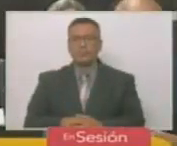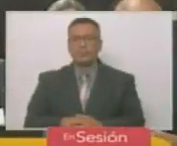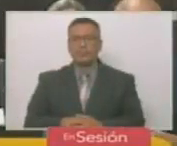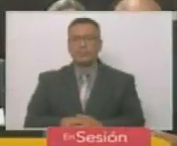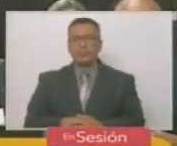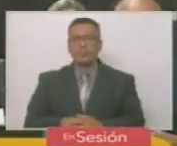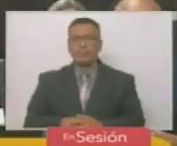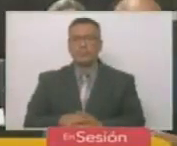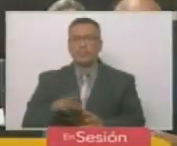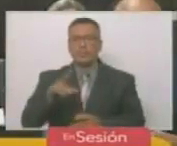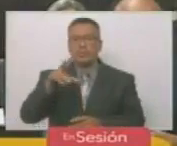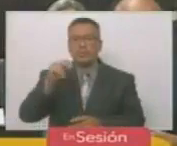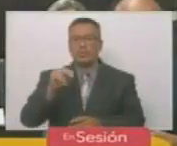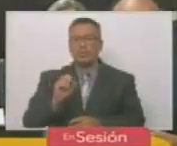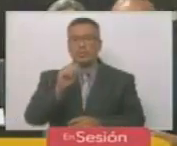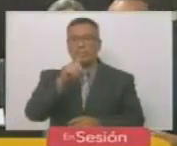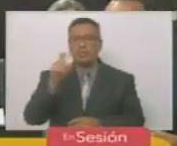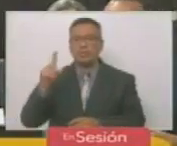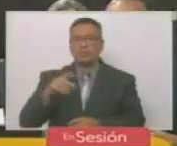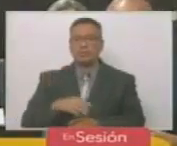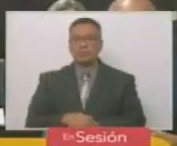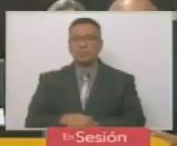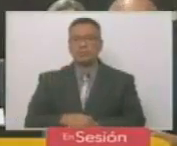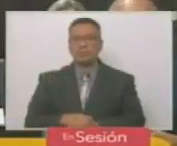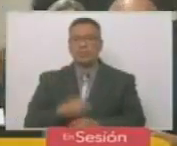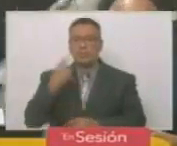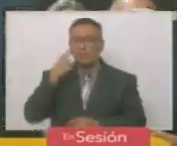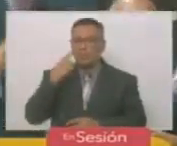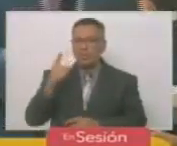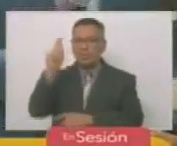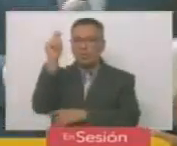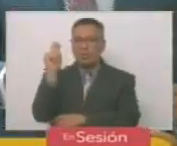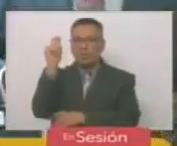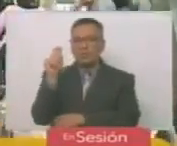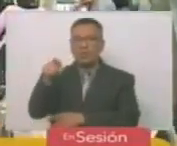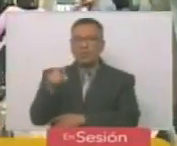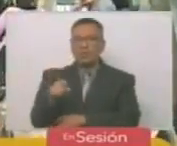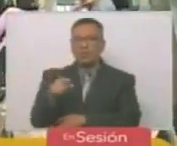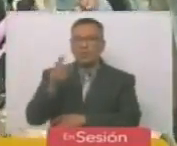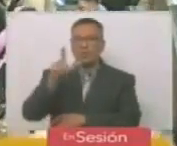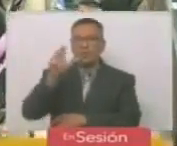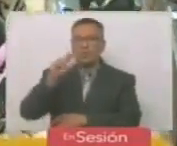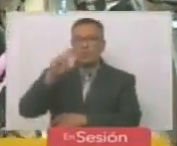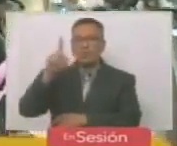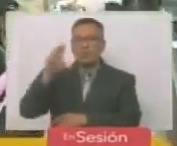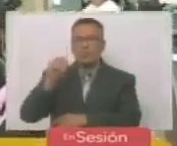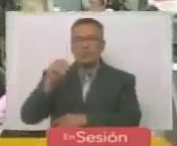No, el 11, el 11. El 11. Acá, por favor, diputado Carreño, diputado Rondero, por acá.